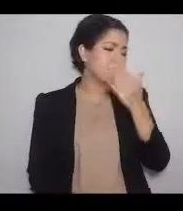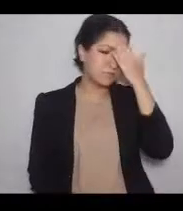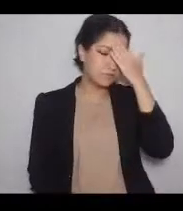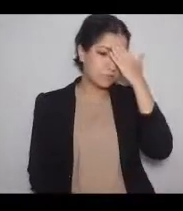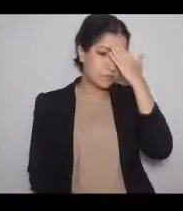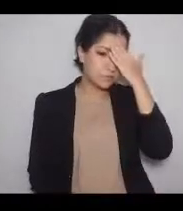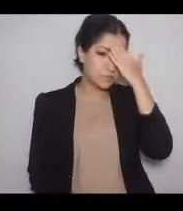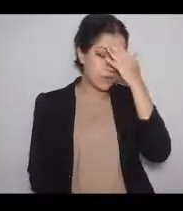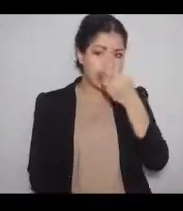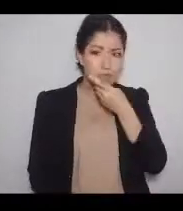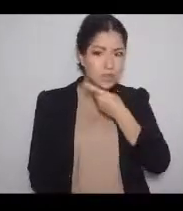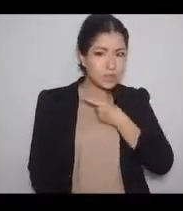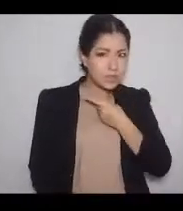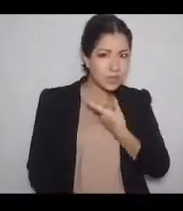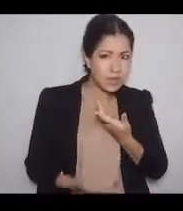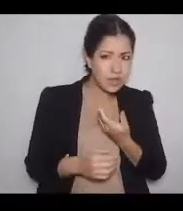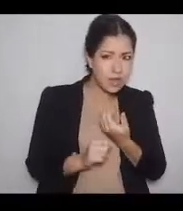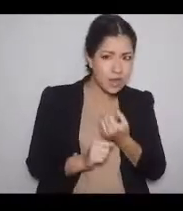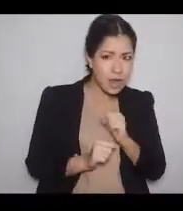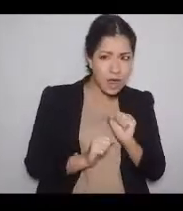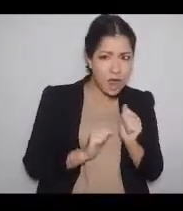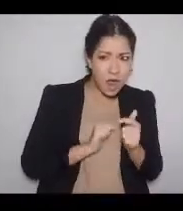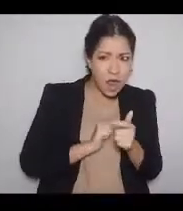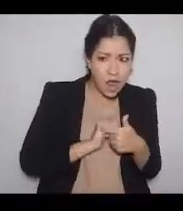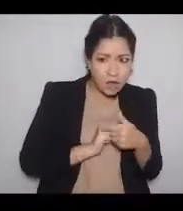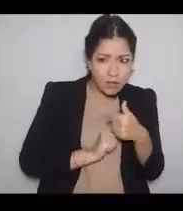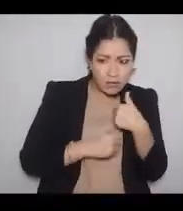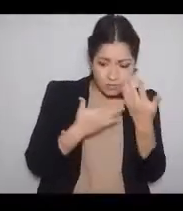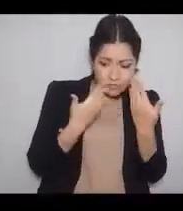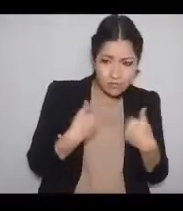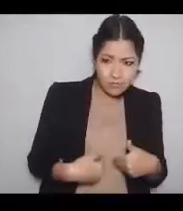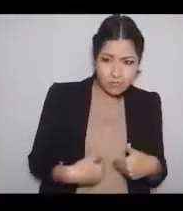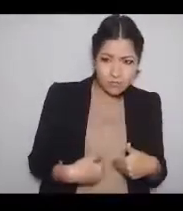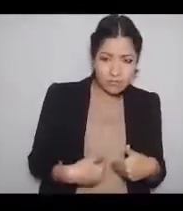Apenas la conocí. La conocí mejor que tú.